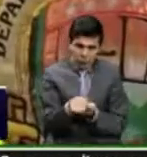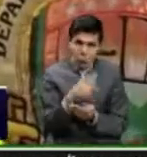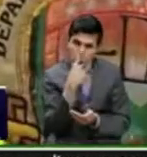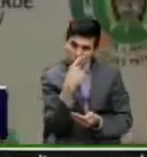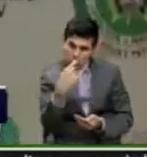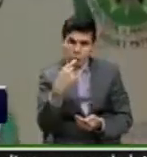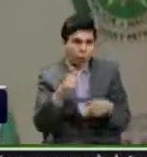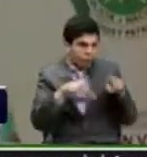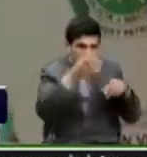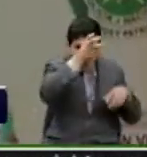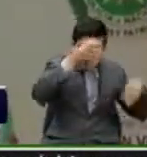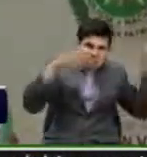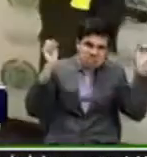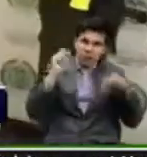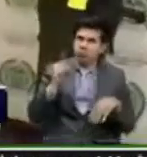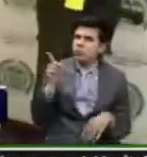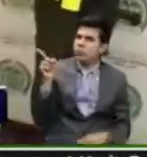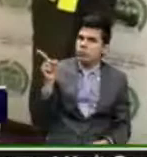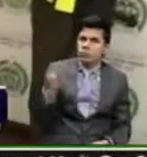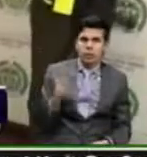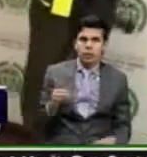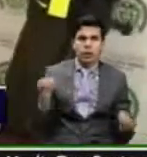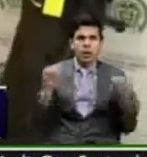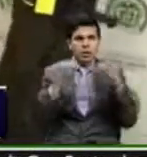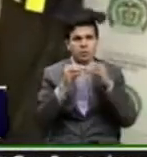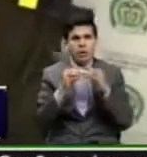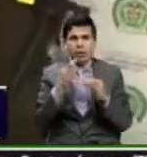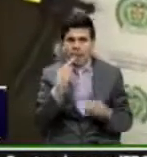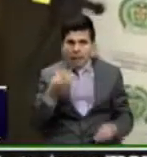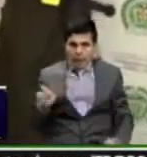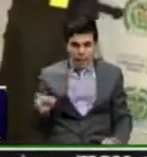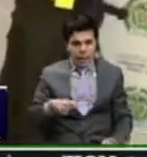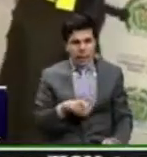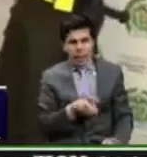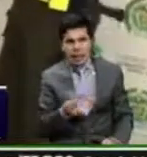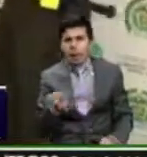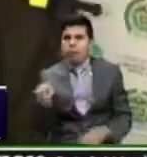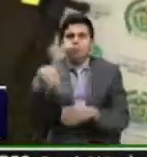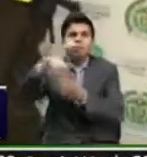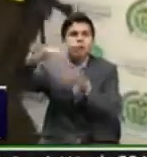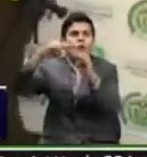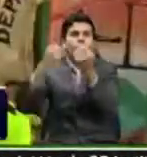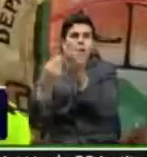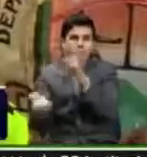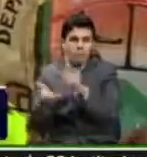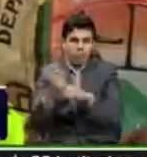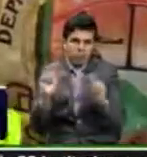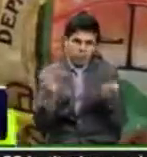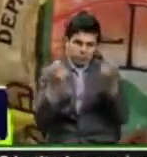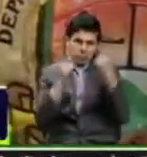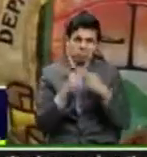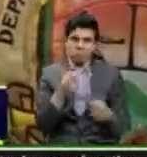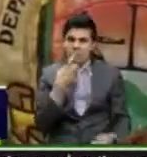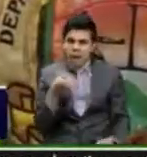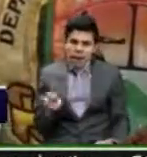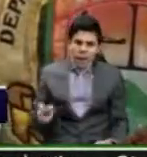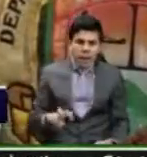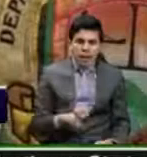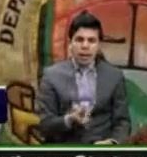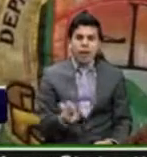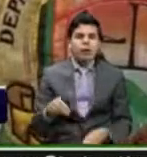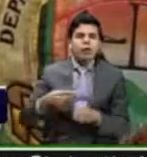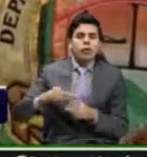lanzando piedras. Durante el mismo procedimiento, una serpiente que estaba en un colegio se incautó. De una boa que